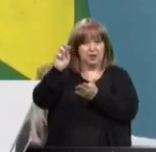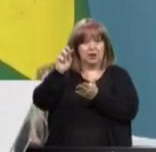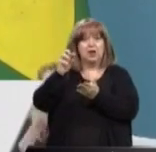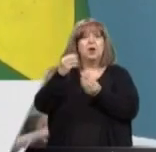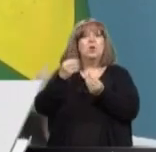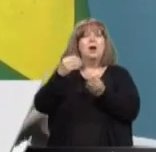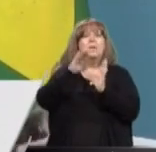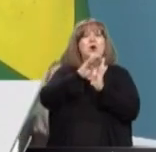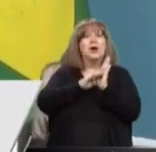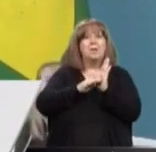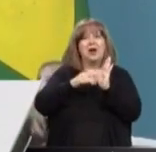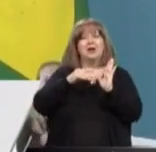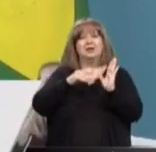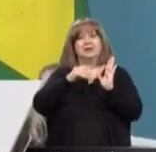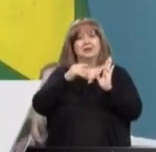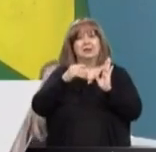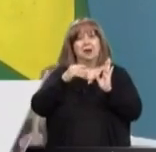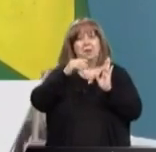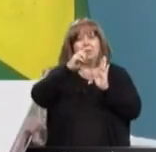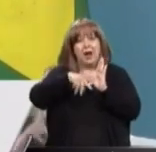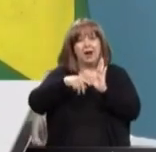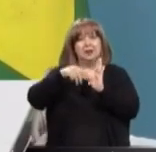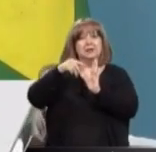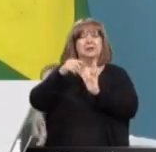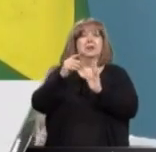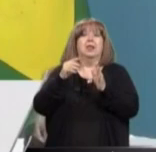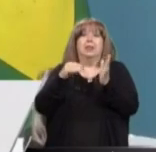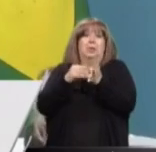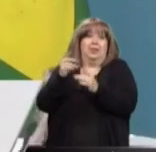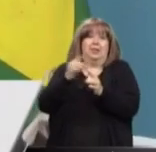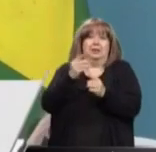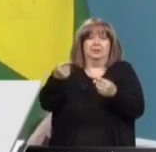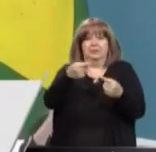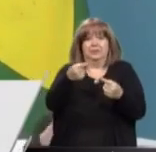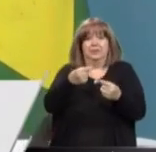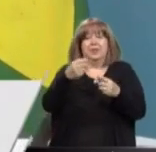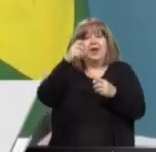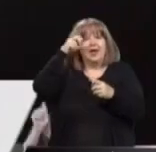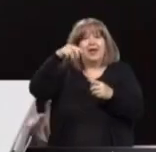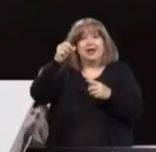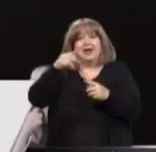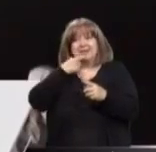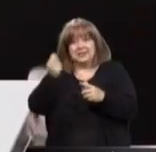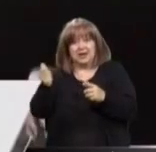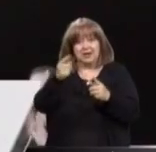plazo y garantías? Está en este momento en discusión entre el BNDES y ENARSA.